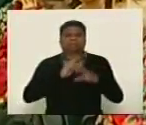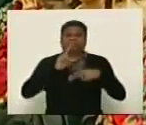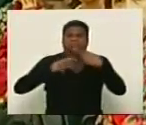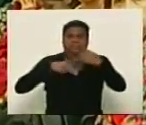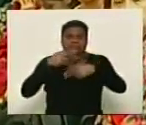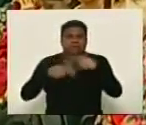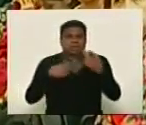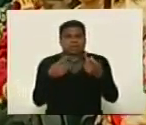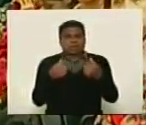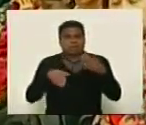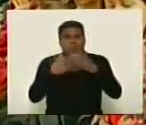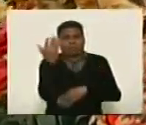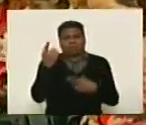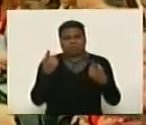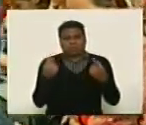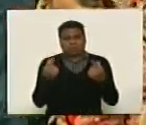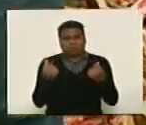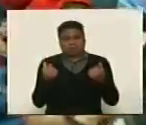modelo económico. Gracias.